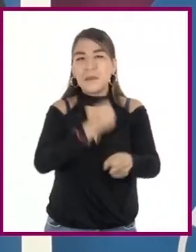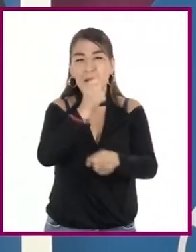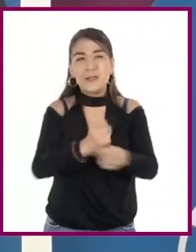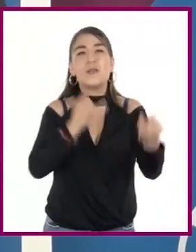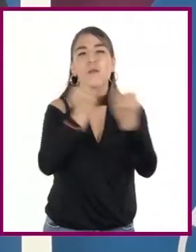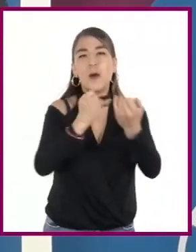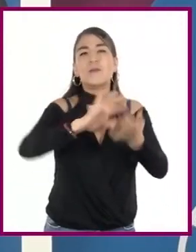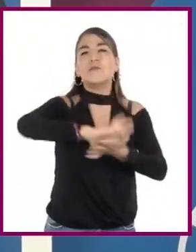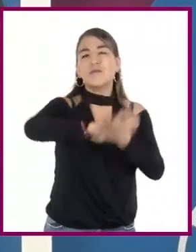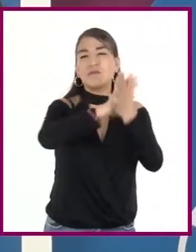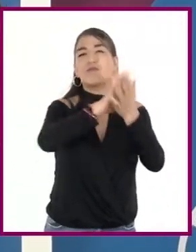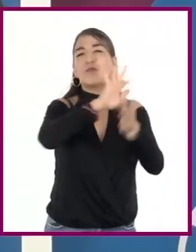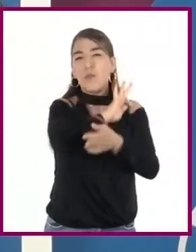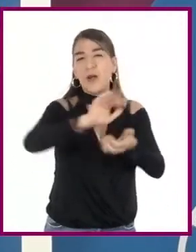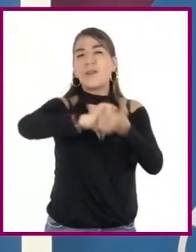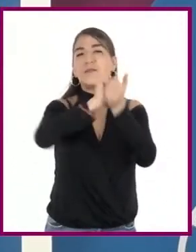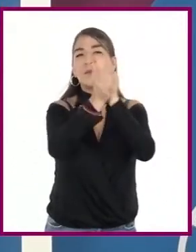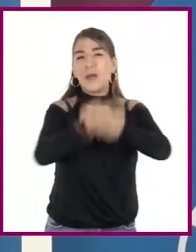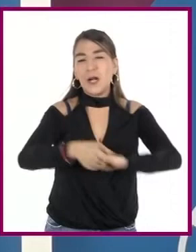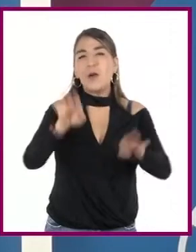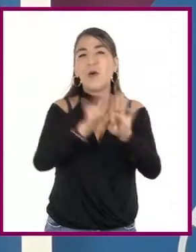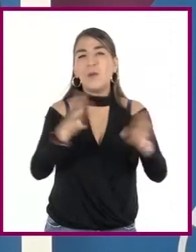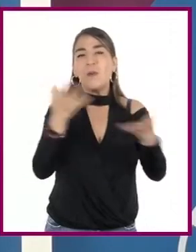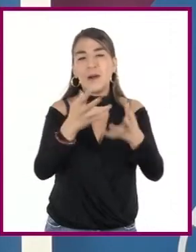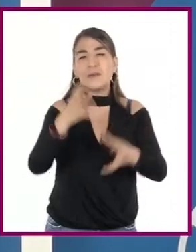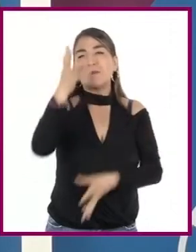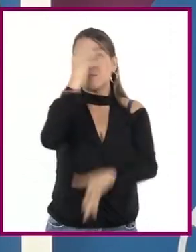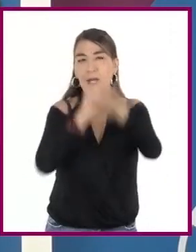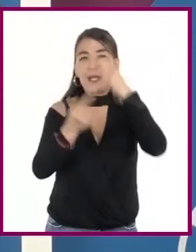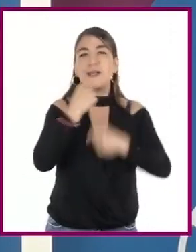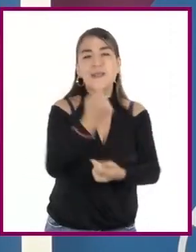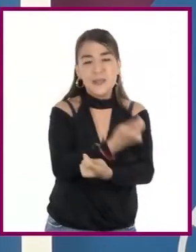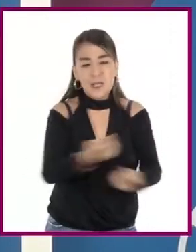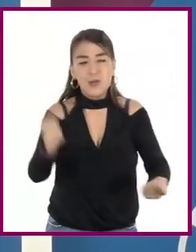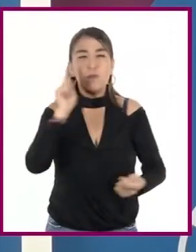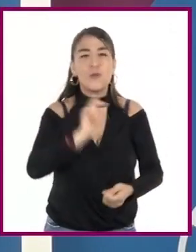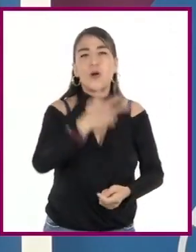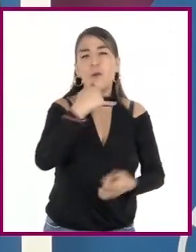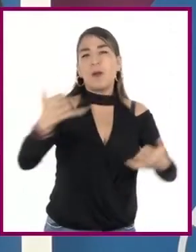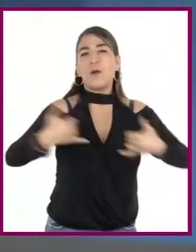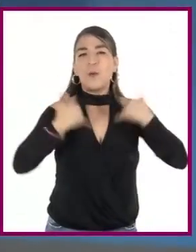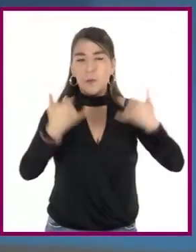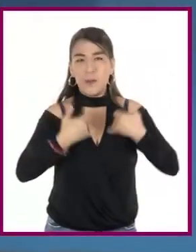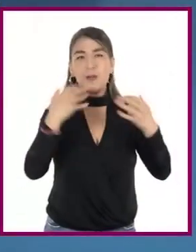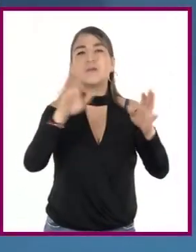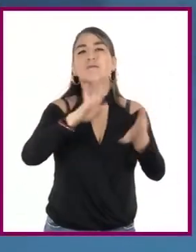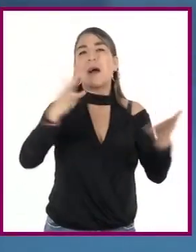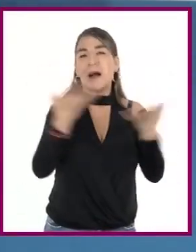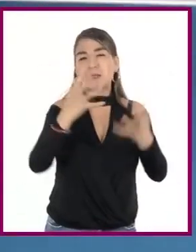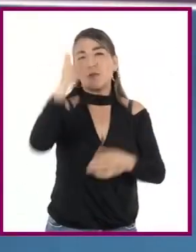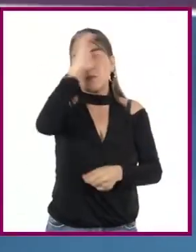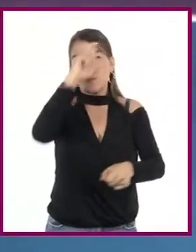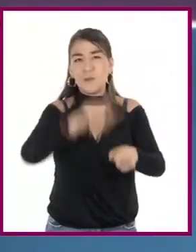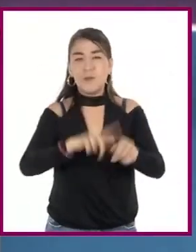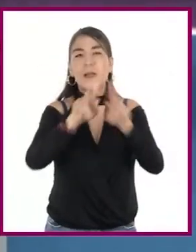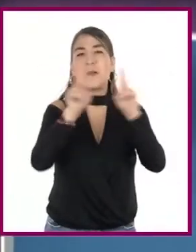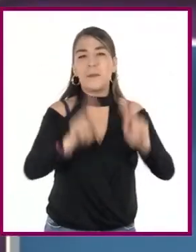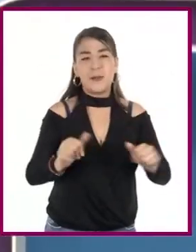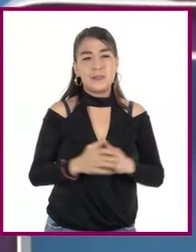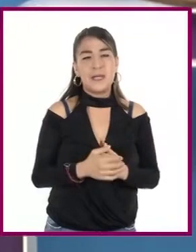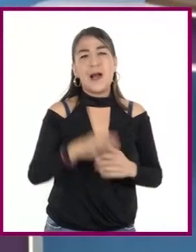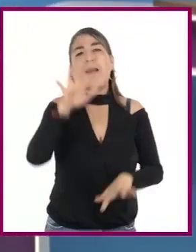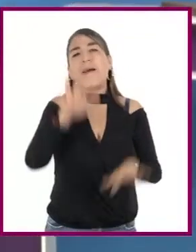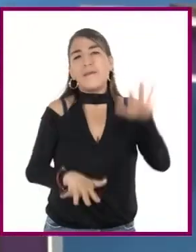a construir entre niñas y niños jóvenes una cultura de paz. Algunas veces se